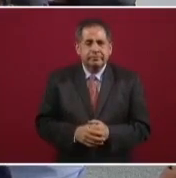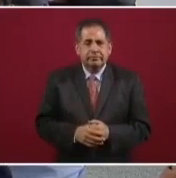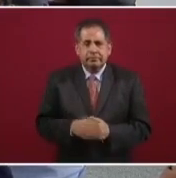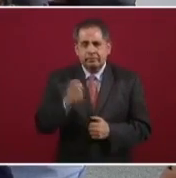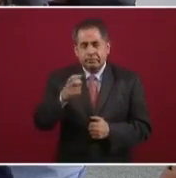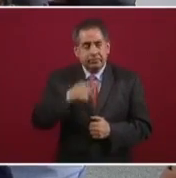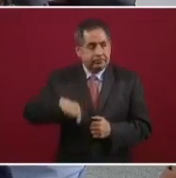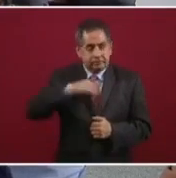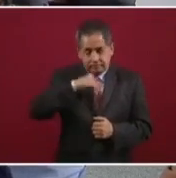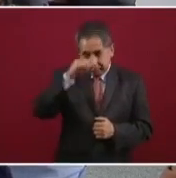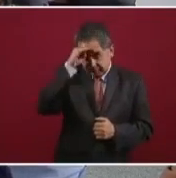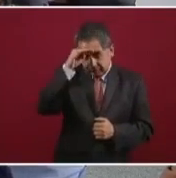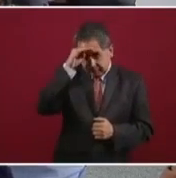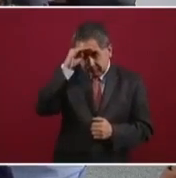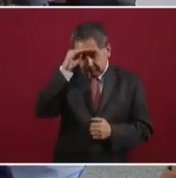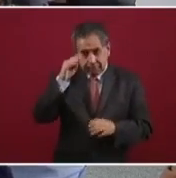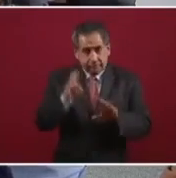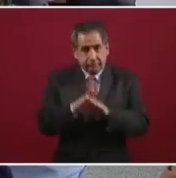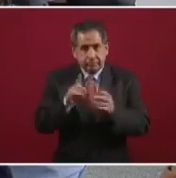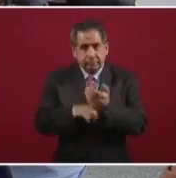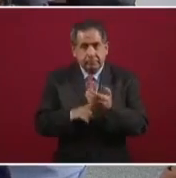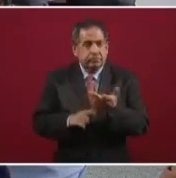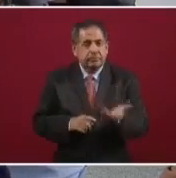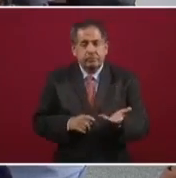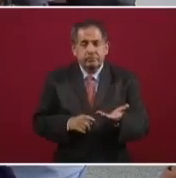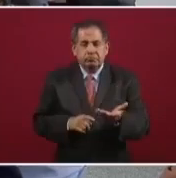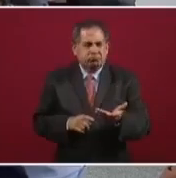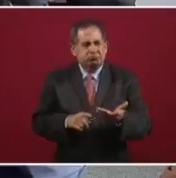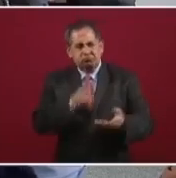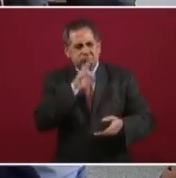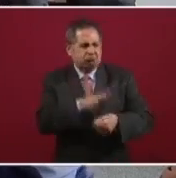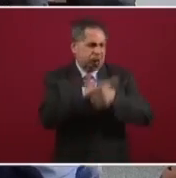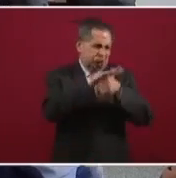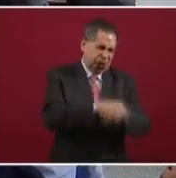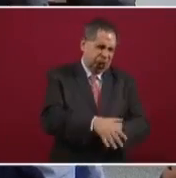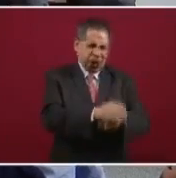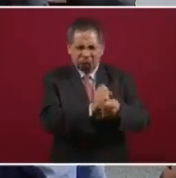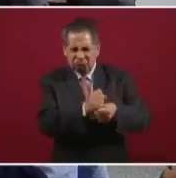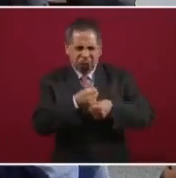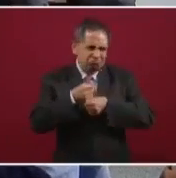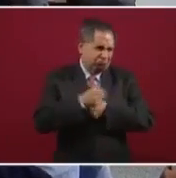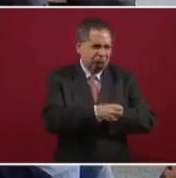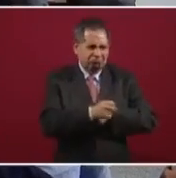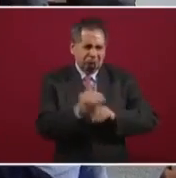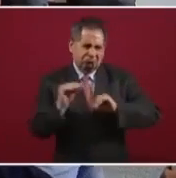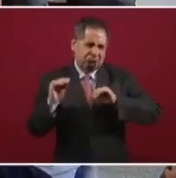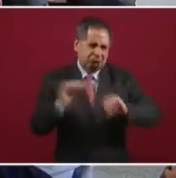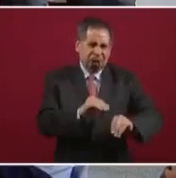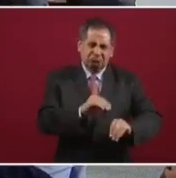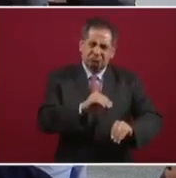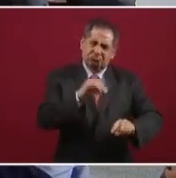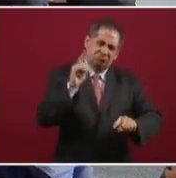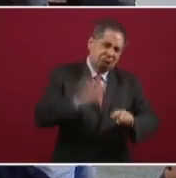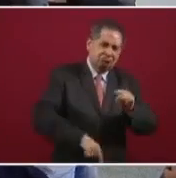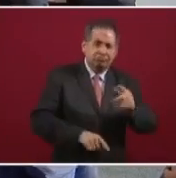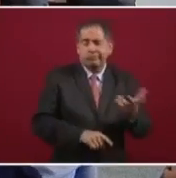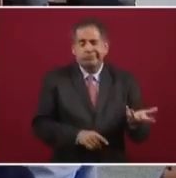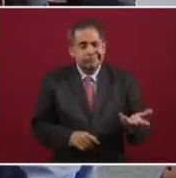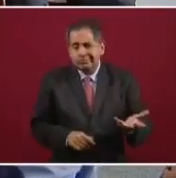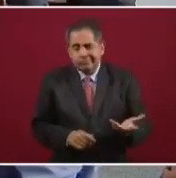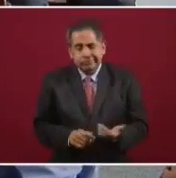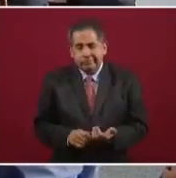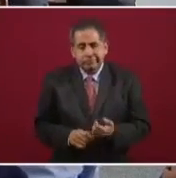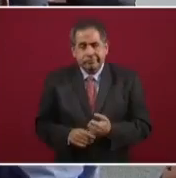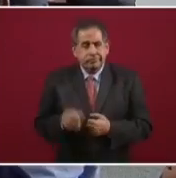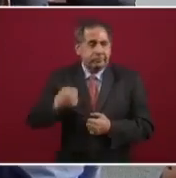Se piensa, vamos a aplastar, vamos a imponernos. En el caso